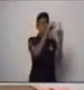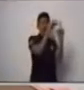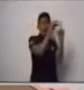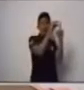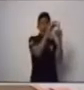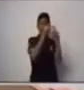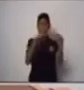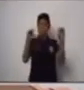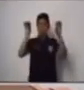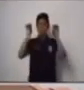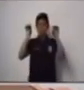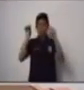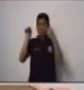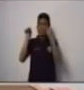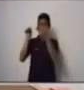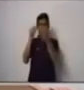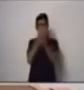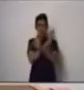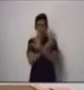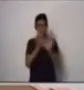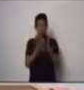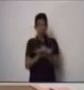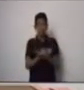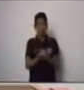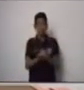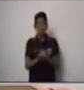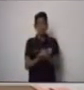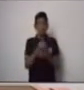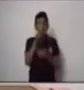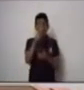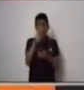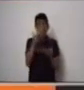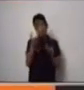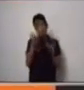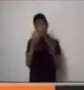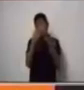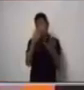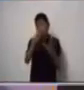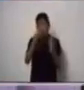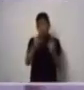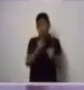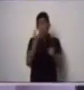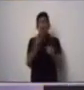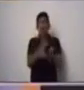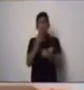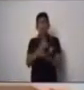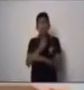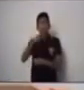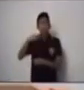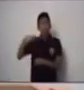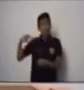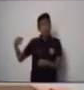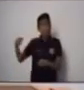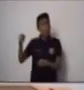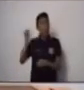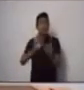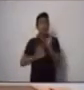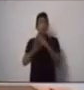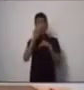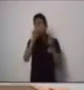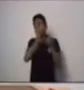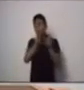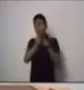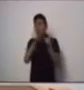montes ustedes van a utilizar un lápiz o un